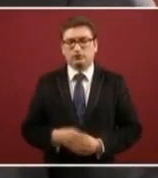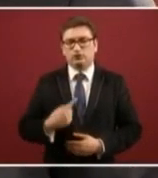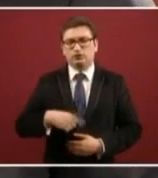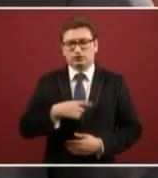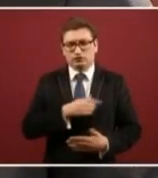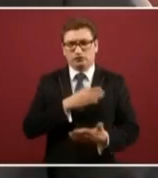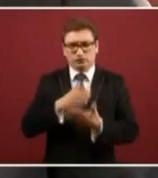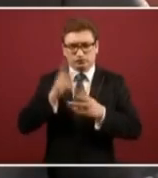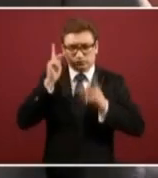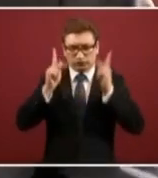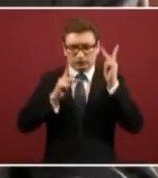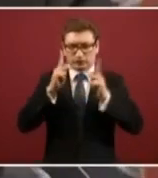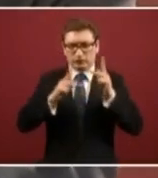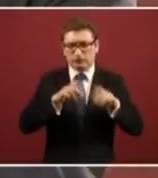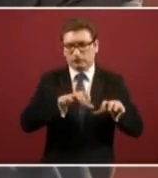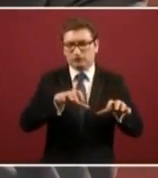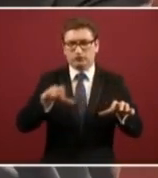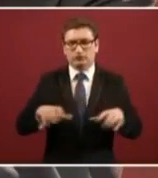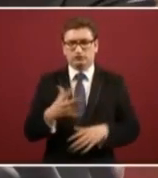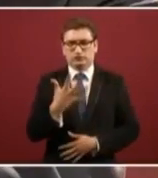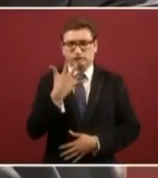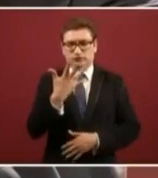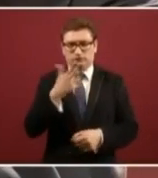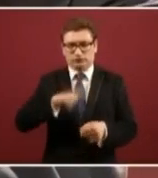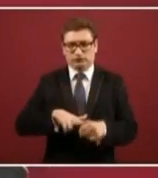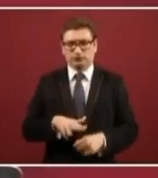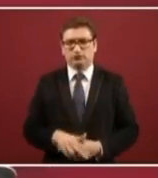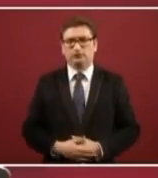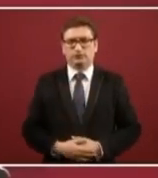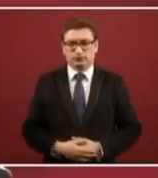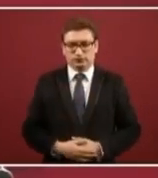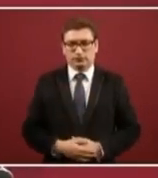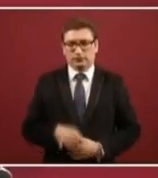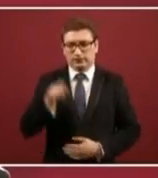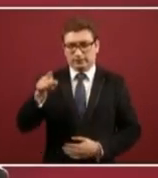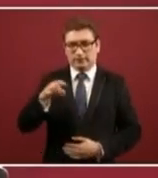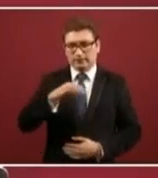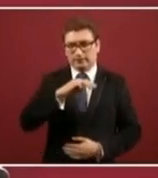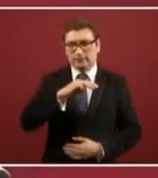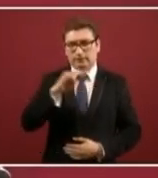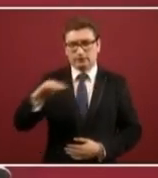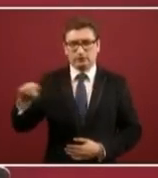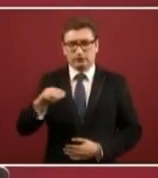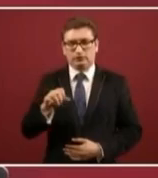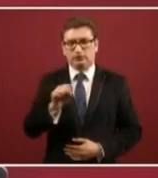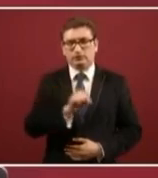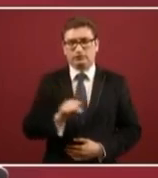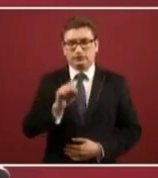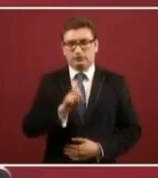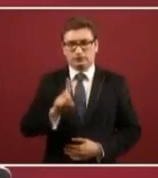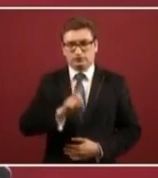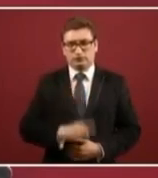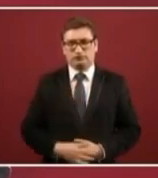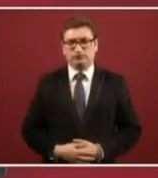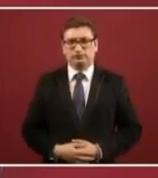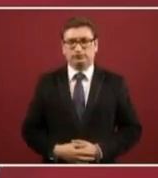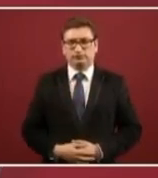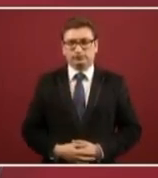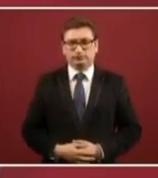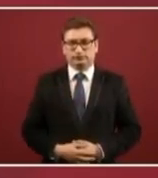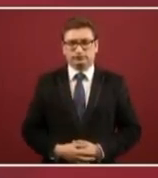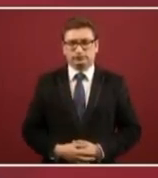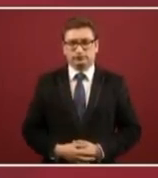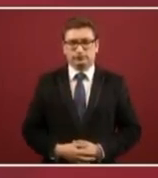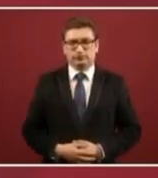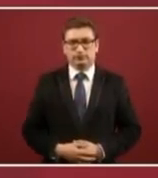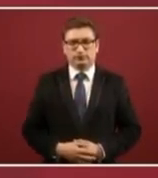visitar 5 hospitales de Michoacán, sábado y domingo. Y va